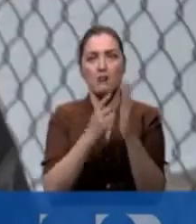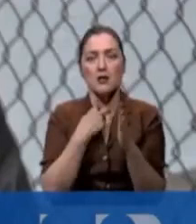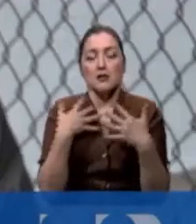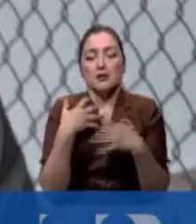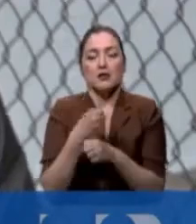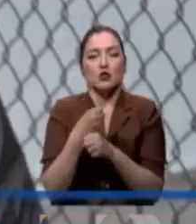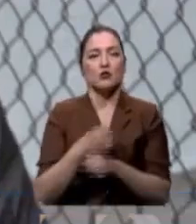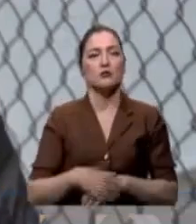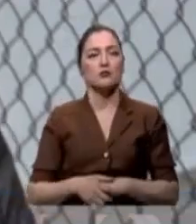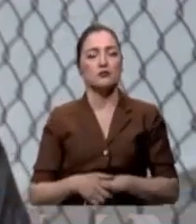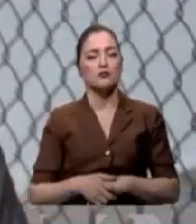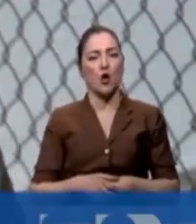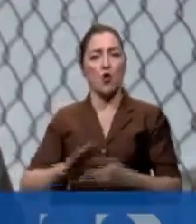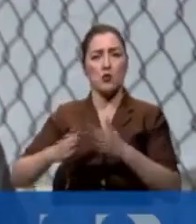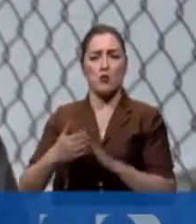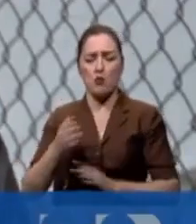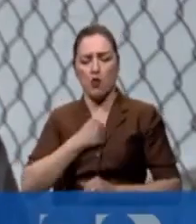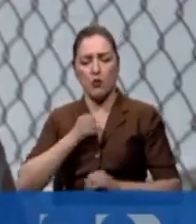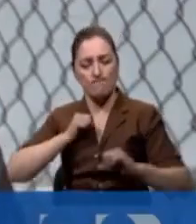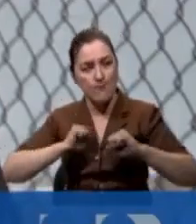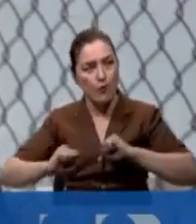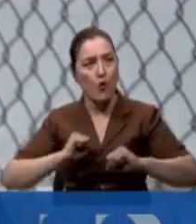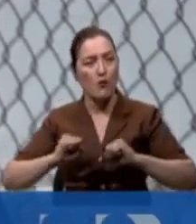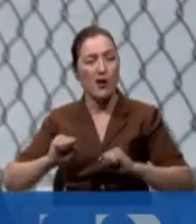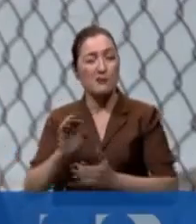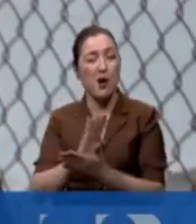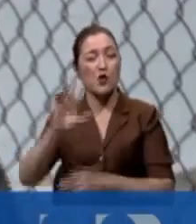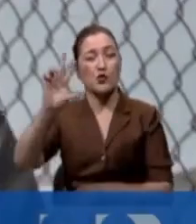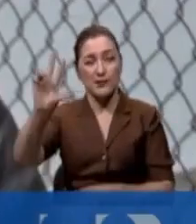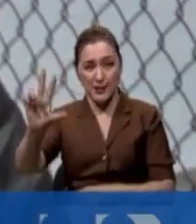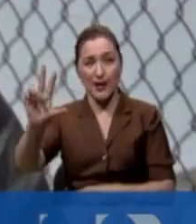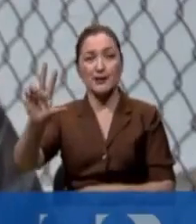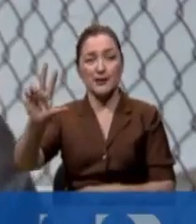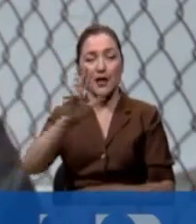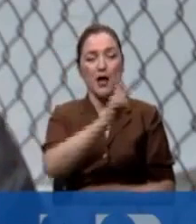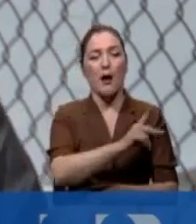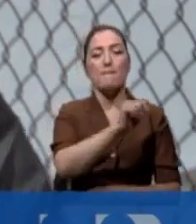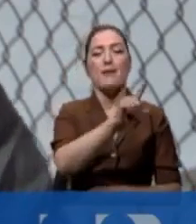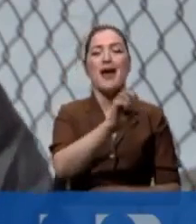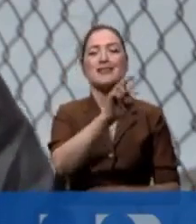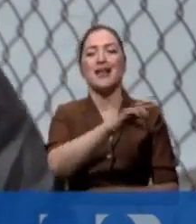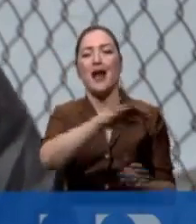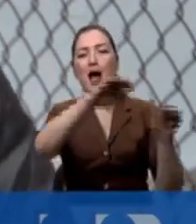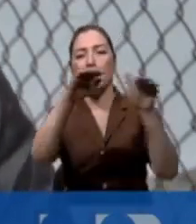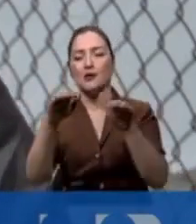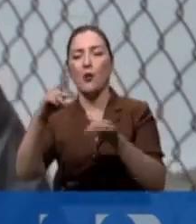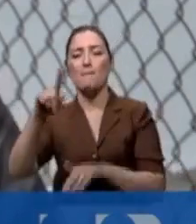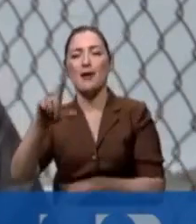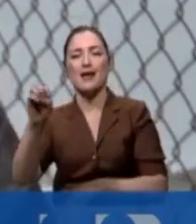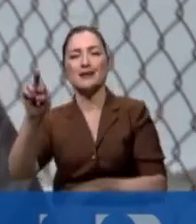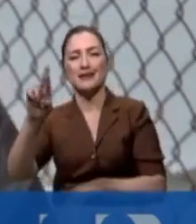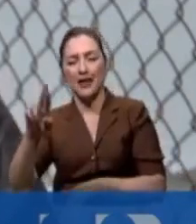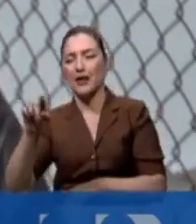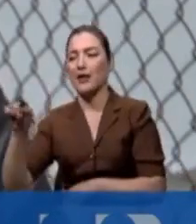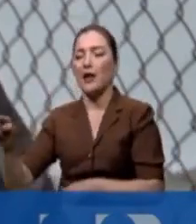seguros. Este es el esfuerzo de la comunidad, de tres barrios en especial, del Placer Alto vía La Chorrera, el Placer Alto y el